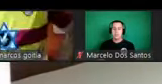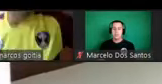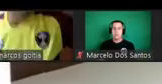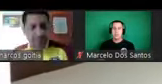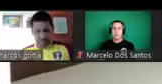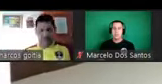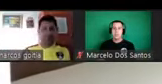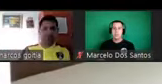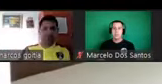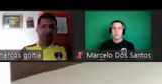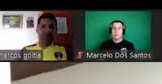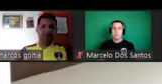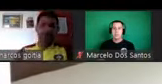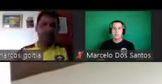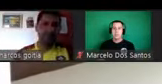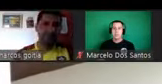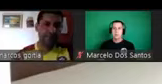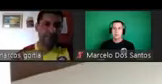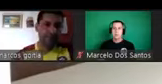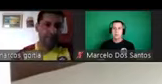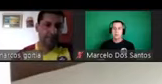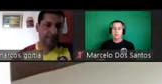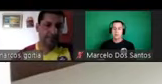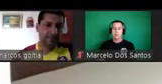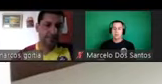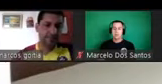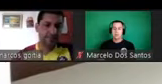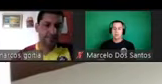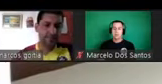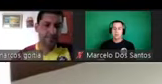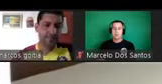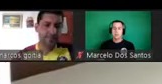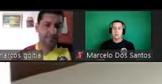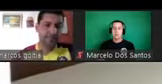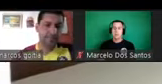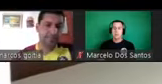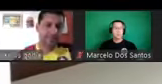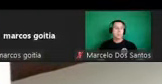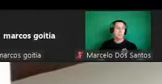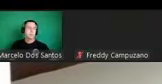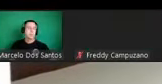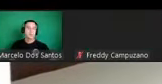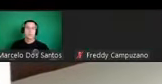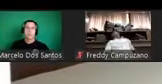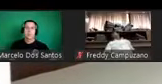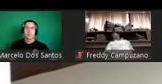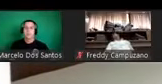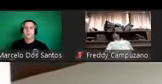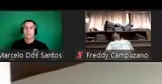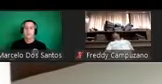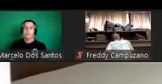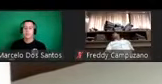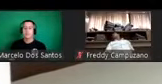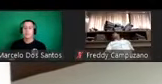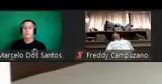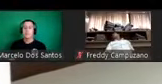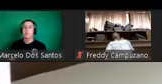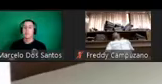Mientras la ministra, el abogado, nos hará